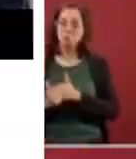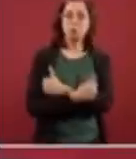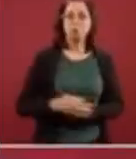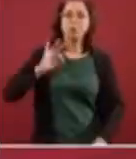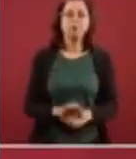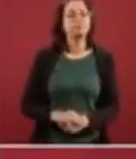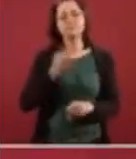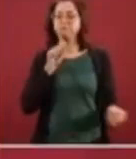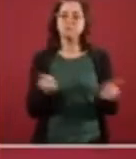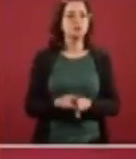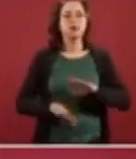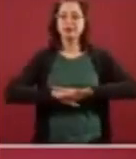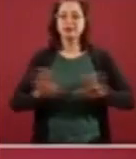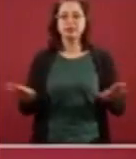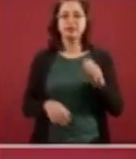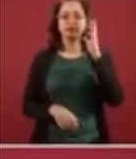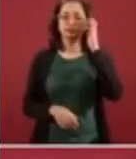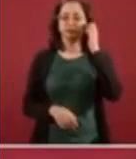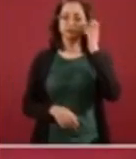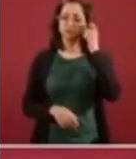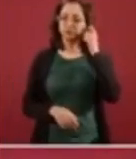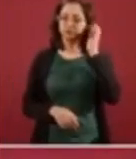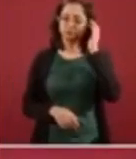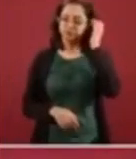encubrimos. ¿Por qué